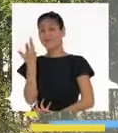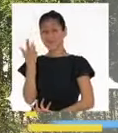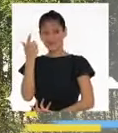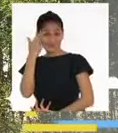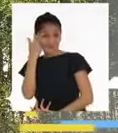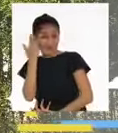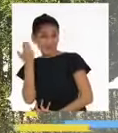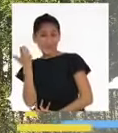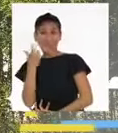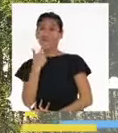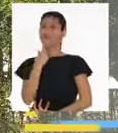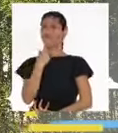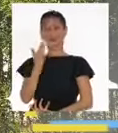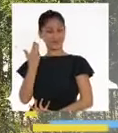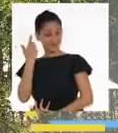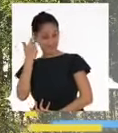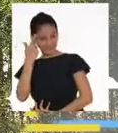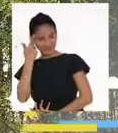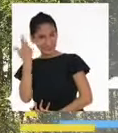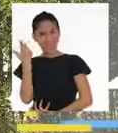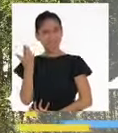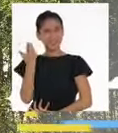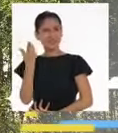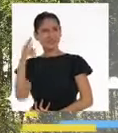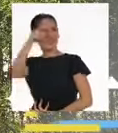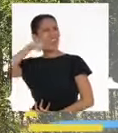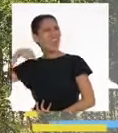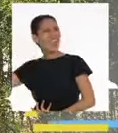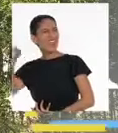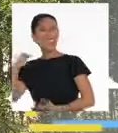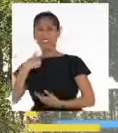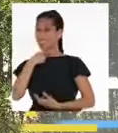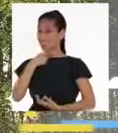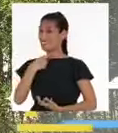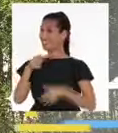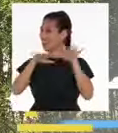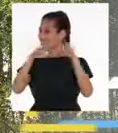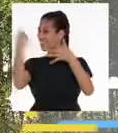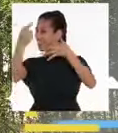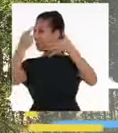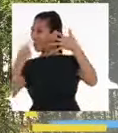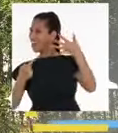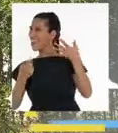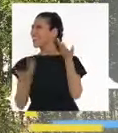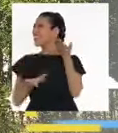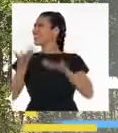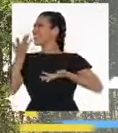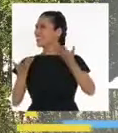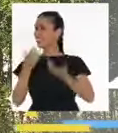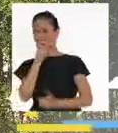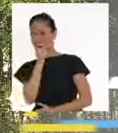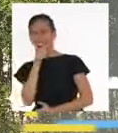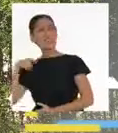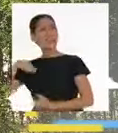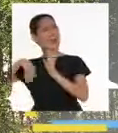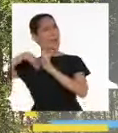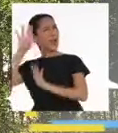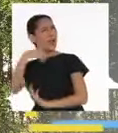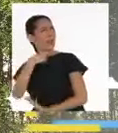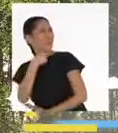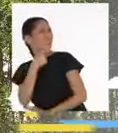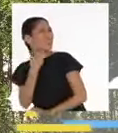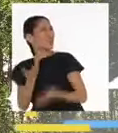¿Qué es la actividad que más prefieren los familiares de Andrés? Es la que más familiares